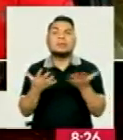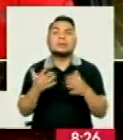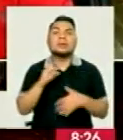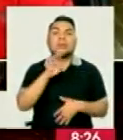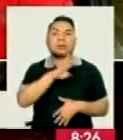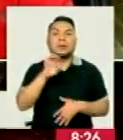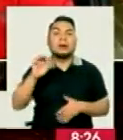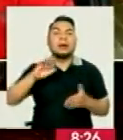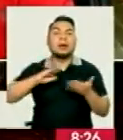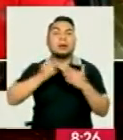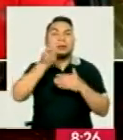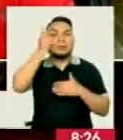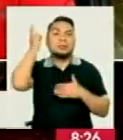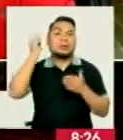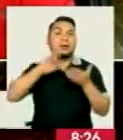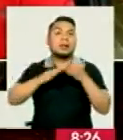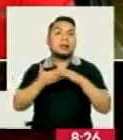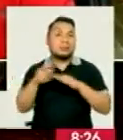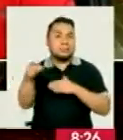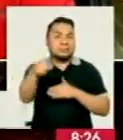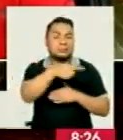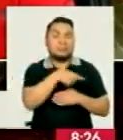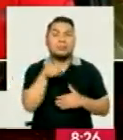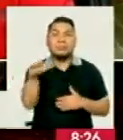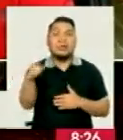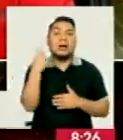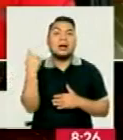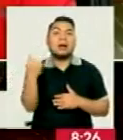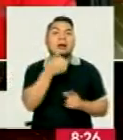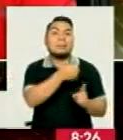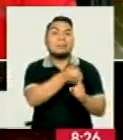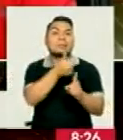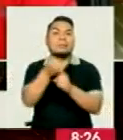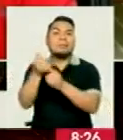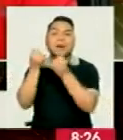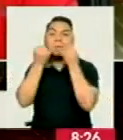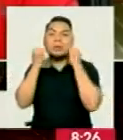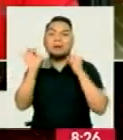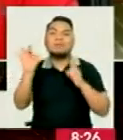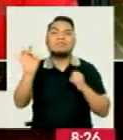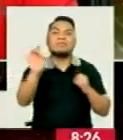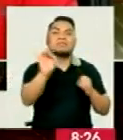400 comunidades nativas. Cada una tiene su propia lengua, y por lo